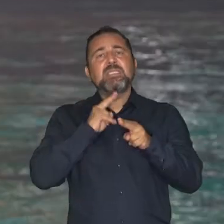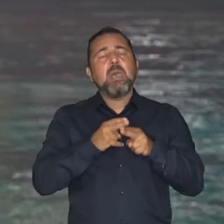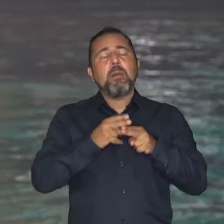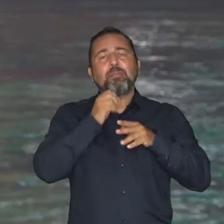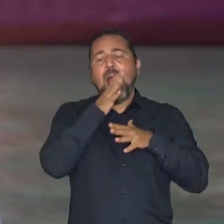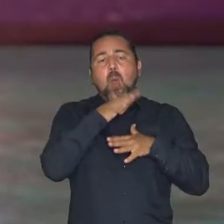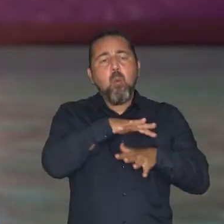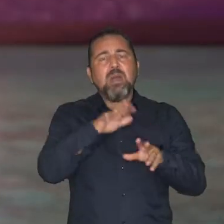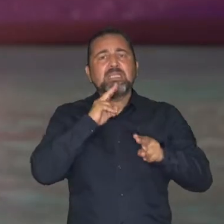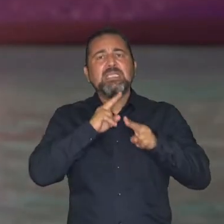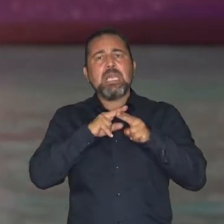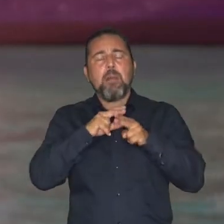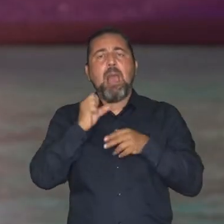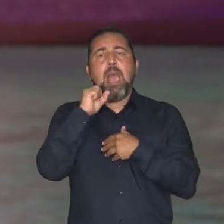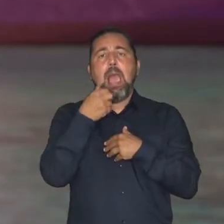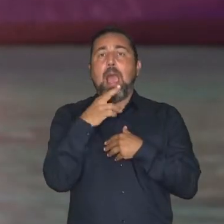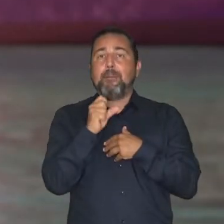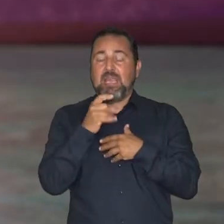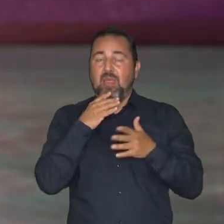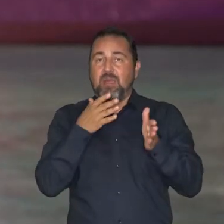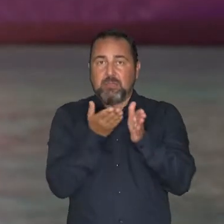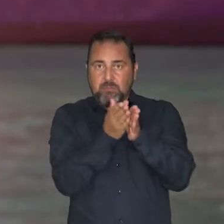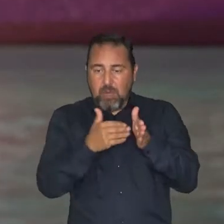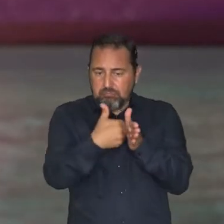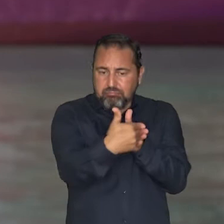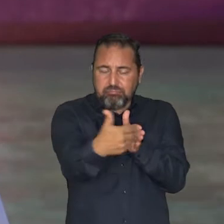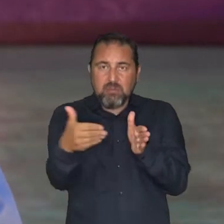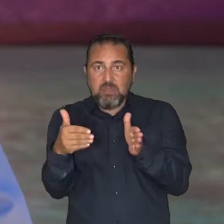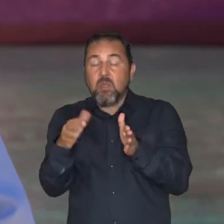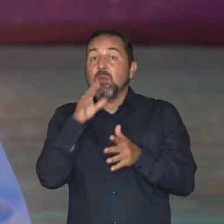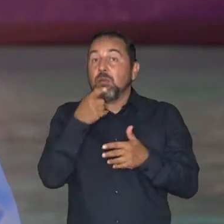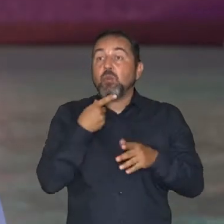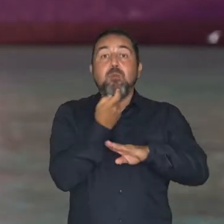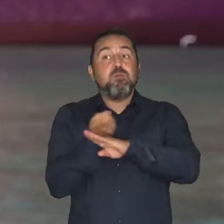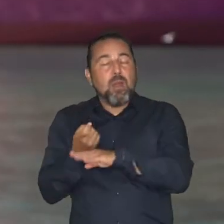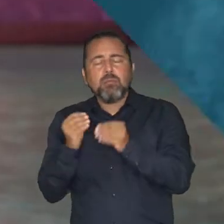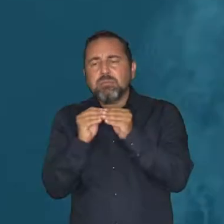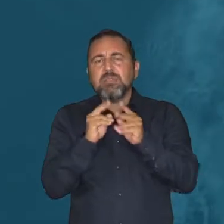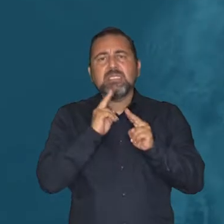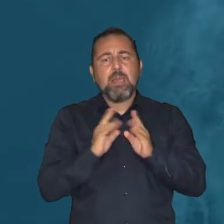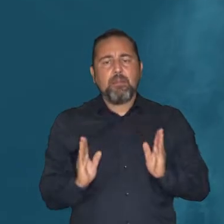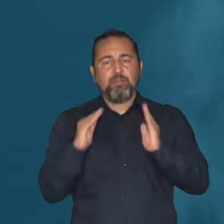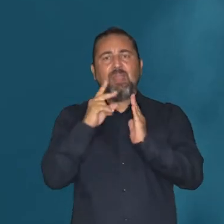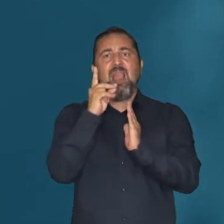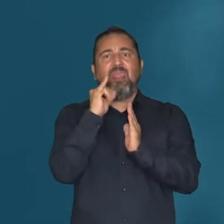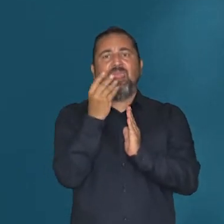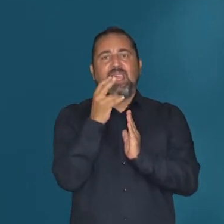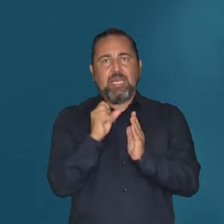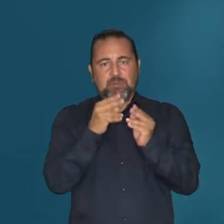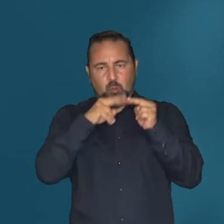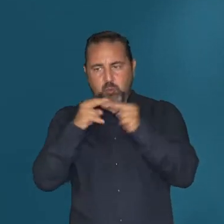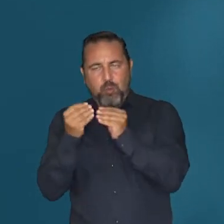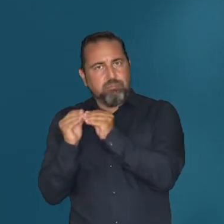abrigadas. Para ello, los puertos construyen infraestructuras que conocemos como diques,